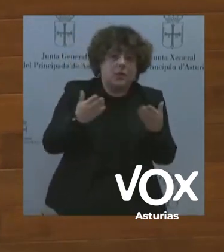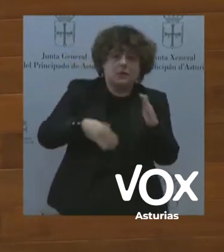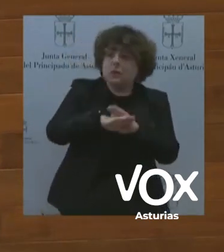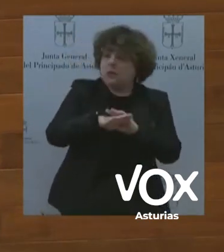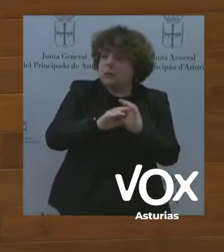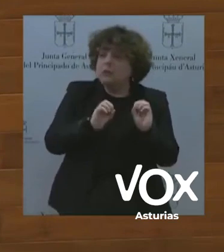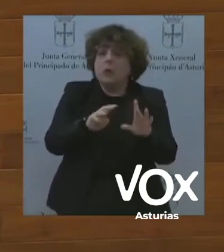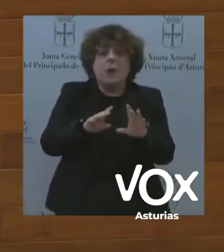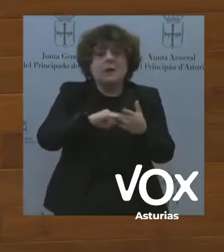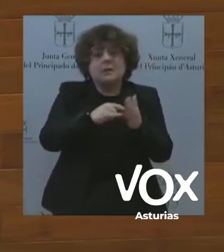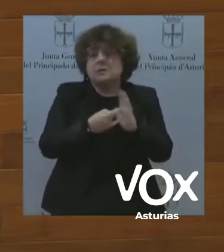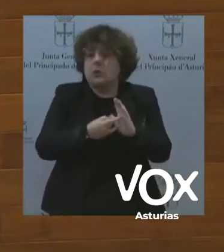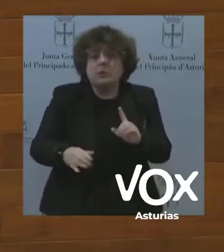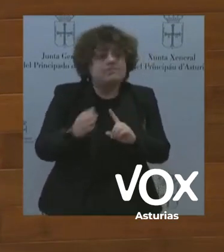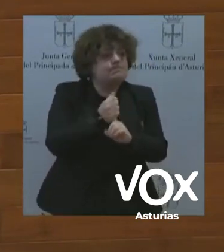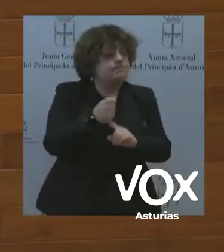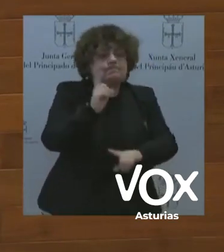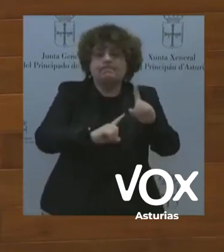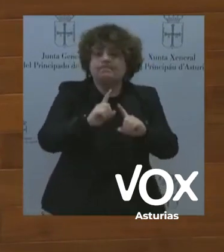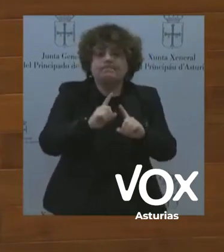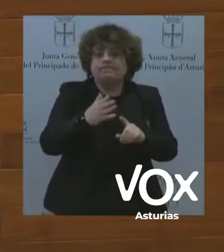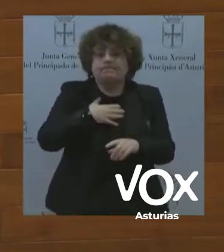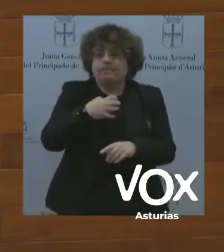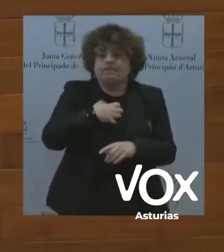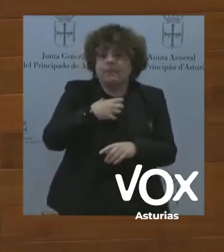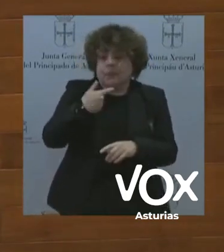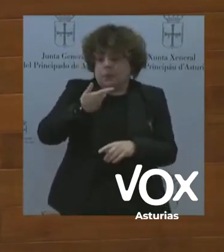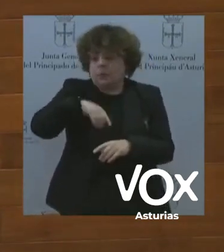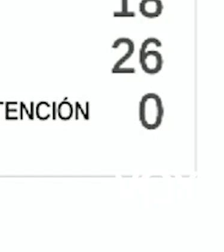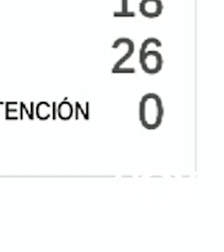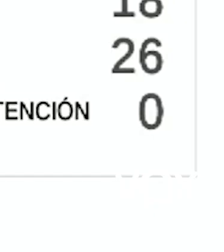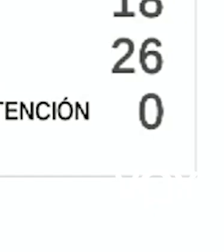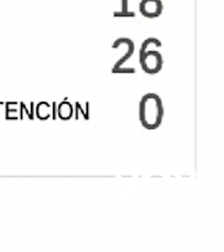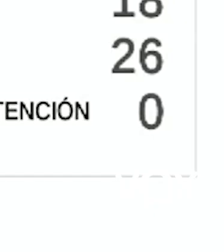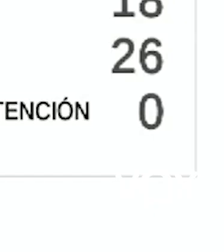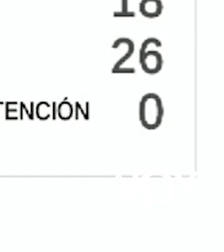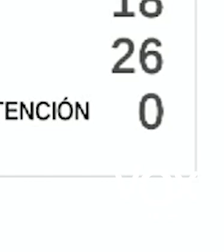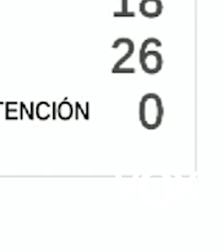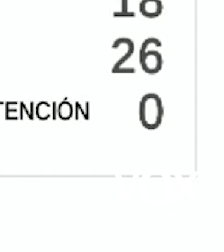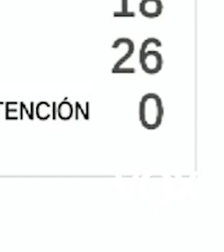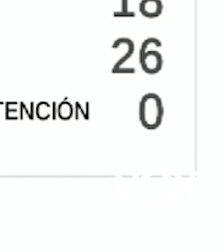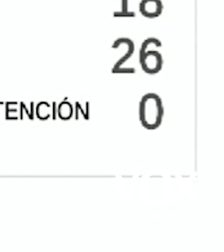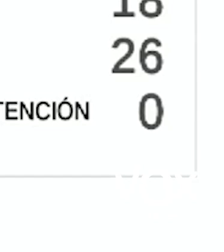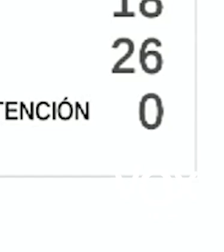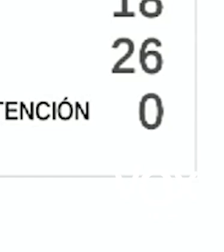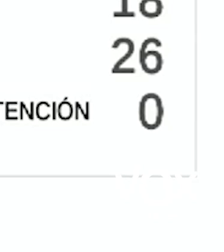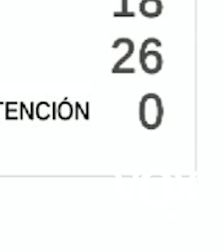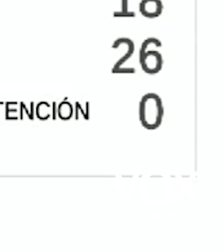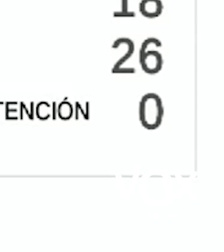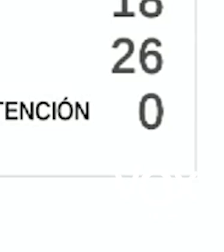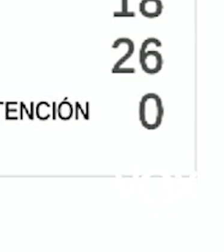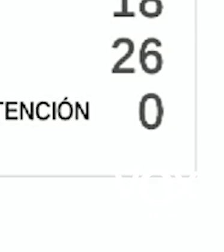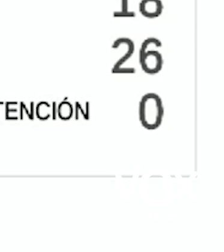que denunciamos en esta iniciativa y para resolverlo, señorías, solicitamos su apoyo. Sí, 18 presenciales, uno telemático,